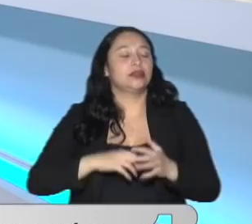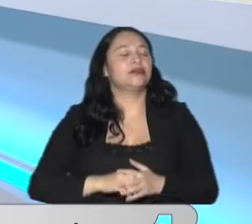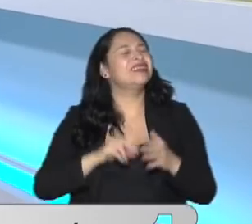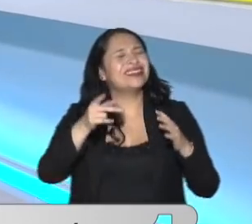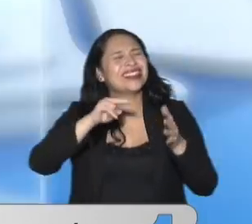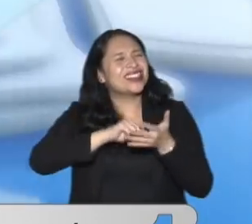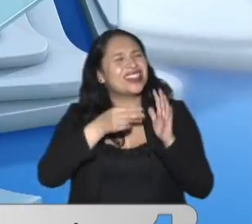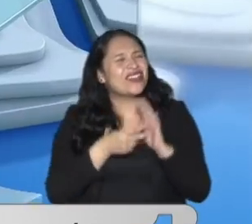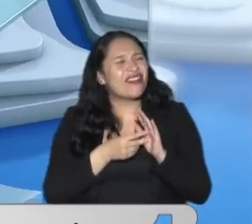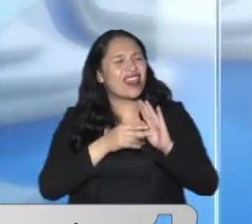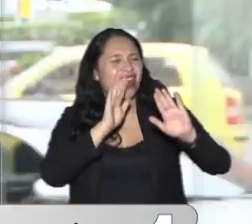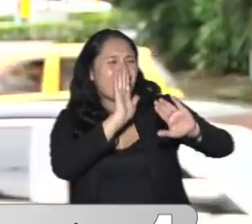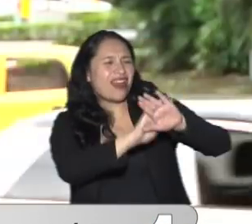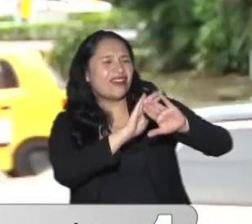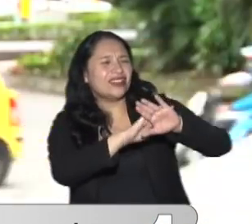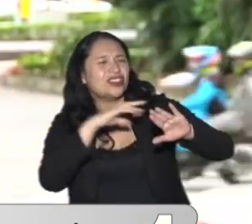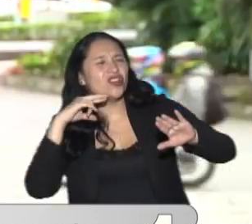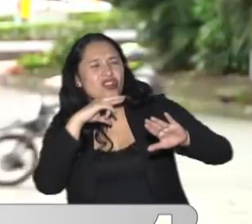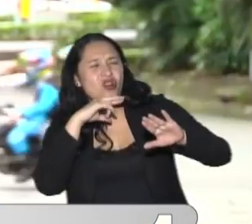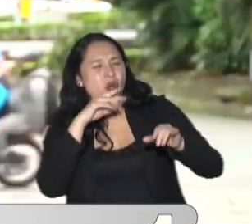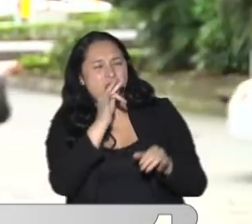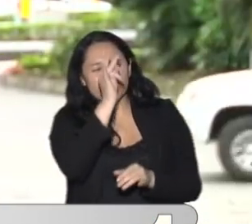alerta?